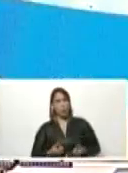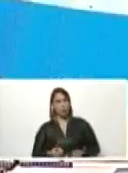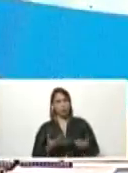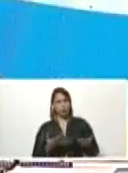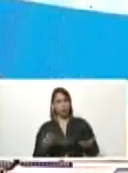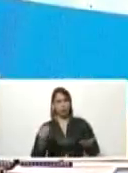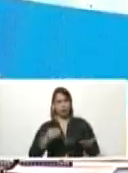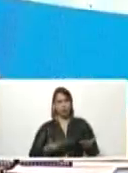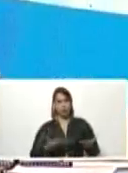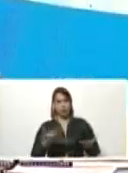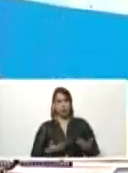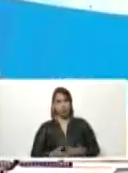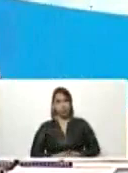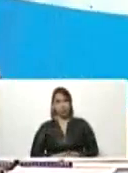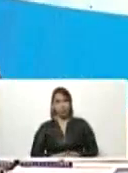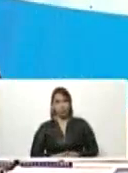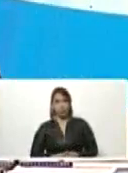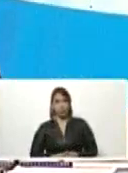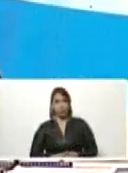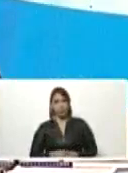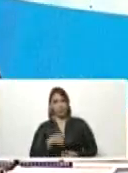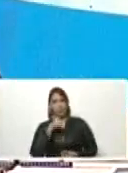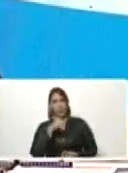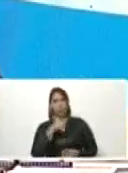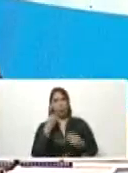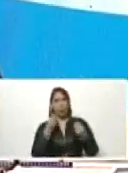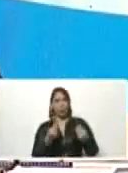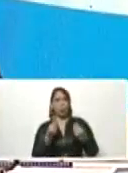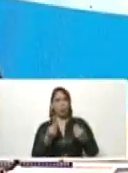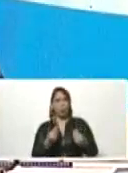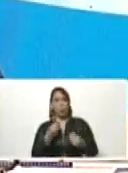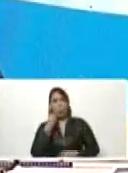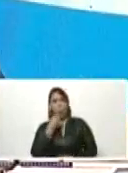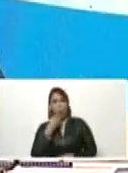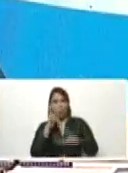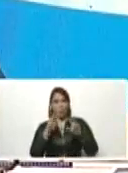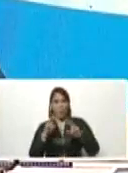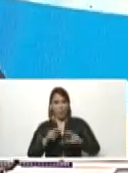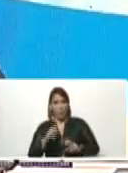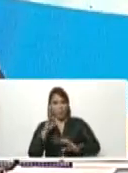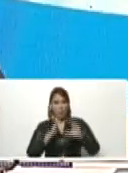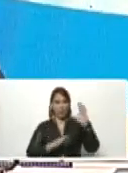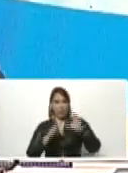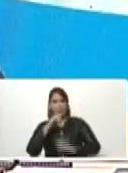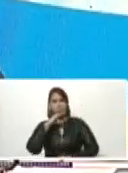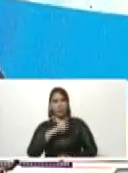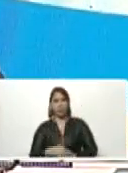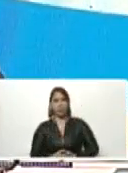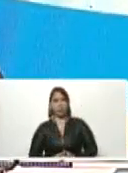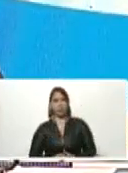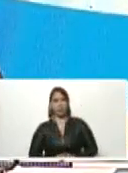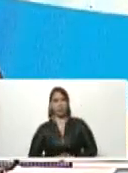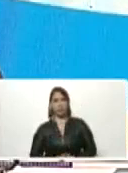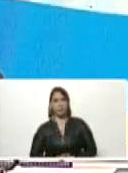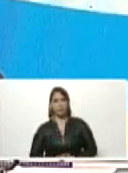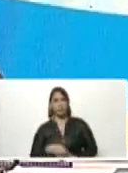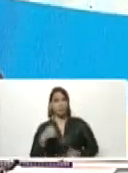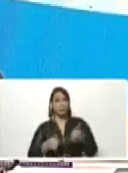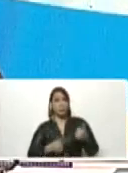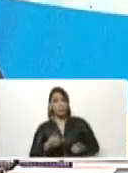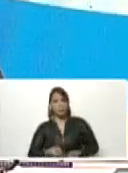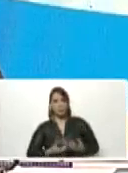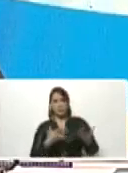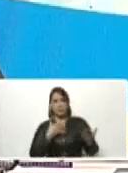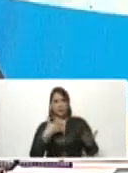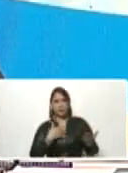¿qué aporte más importante tú como joven investigador, científico de la historia? ¿Qué aporte más importante sientes